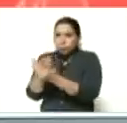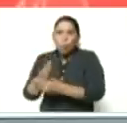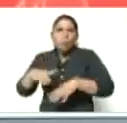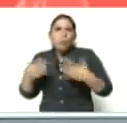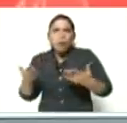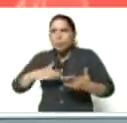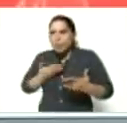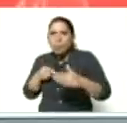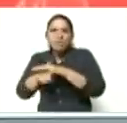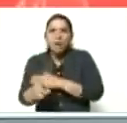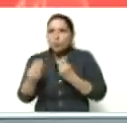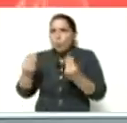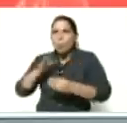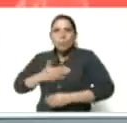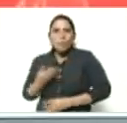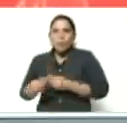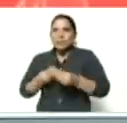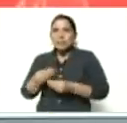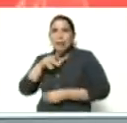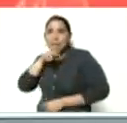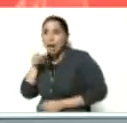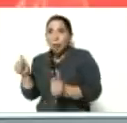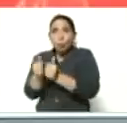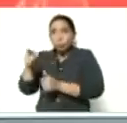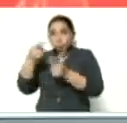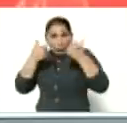podemos entrar? ¿Cómo podemos hacer para hablar con él?